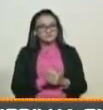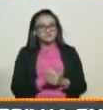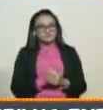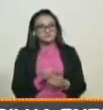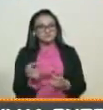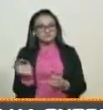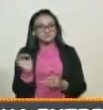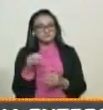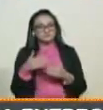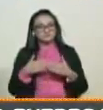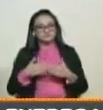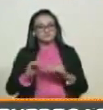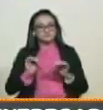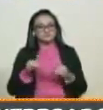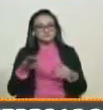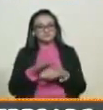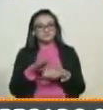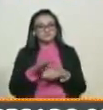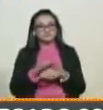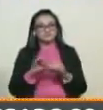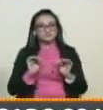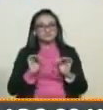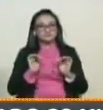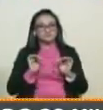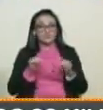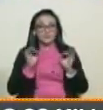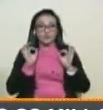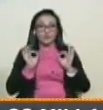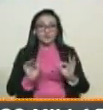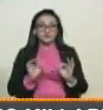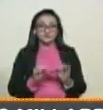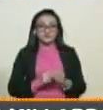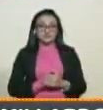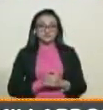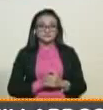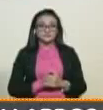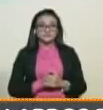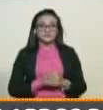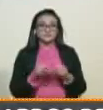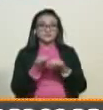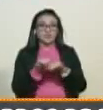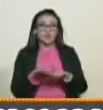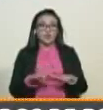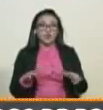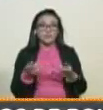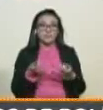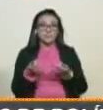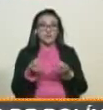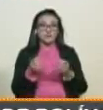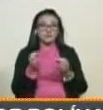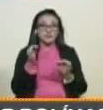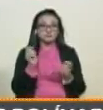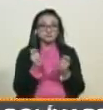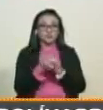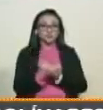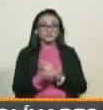eventos a partir del día martes, cuando se inicia ya oficialmente pues la distribución del Bolívar soberano.